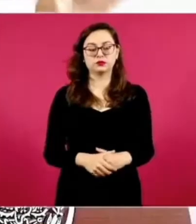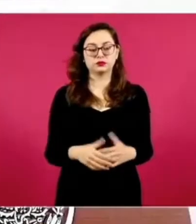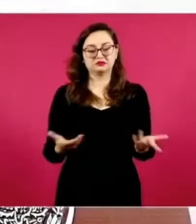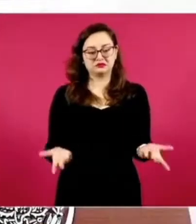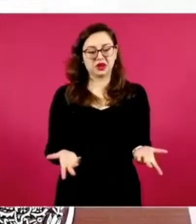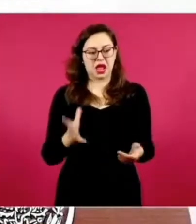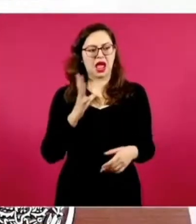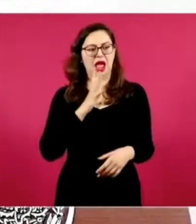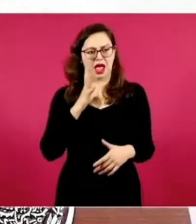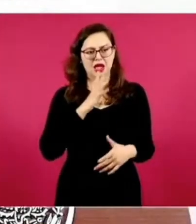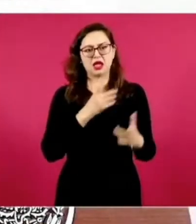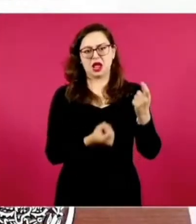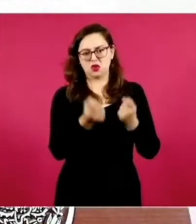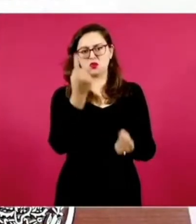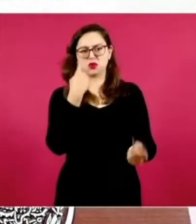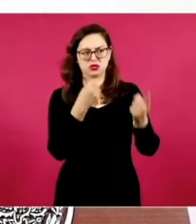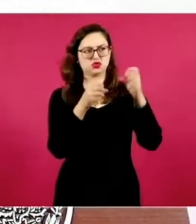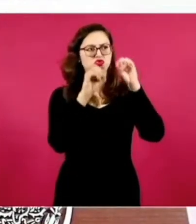siempre